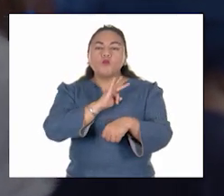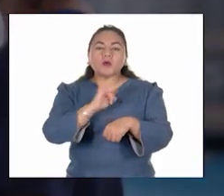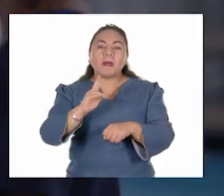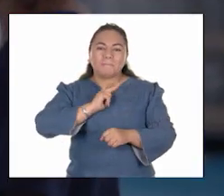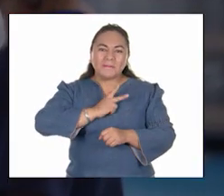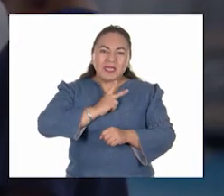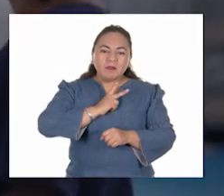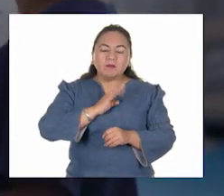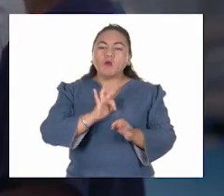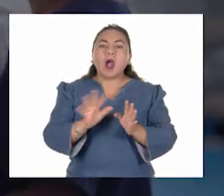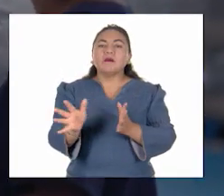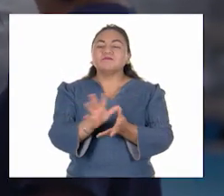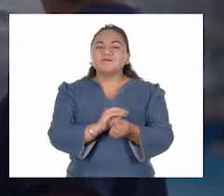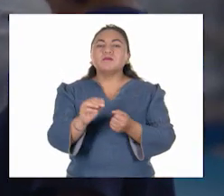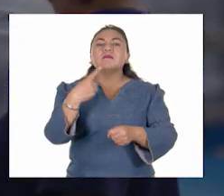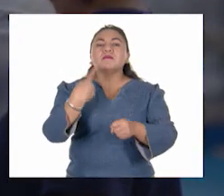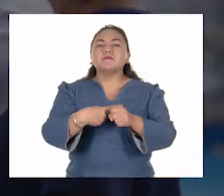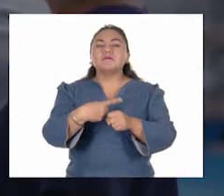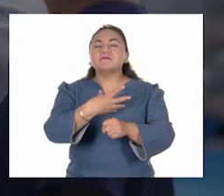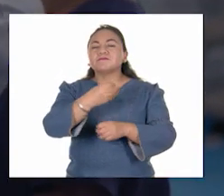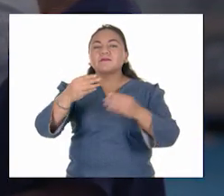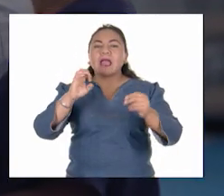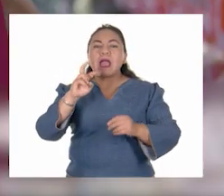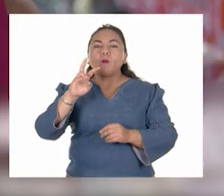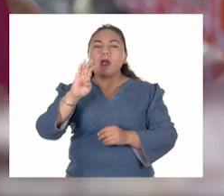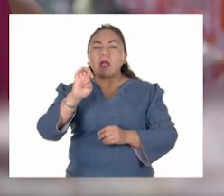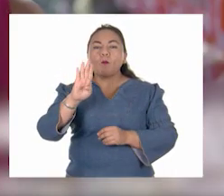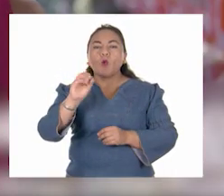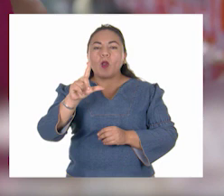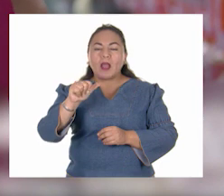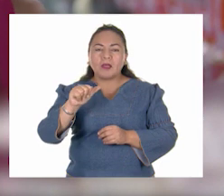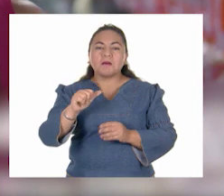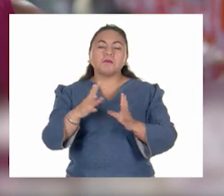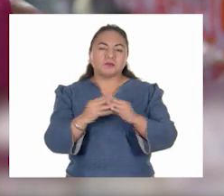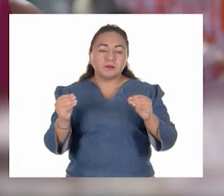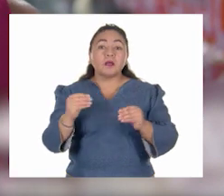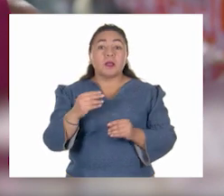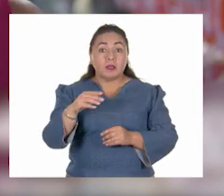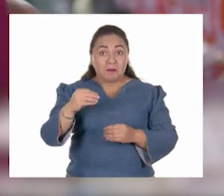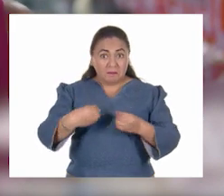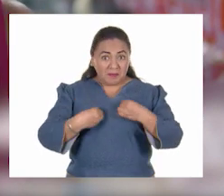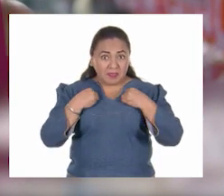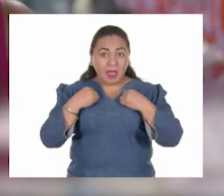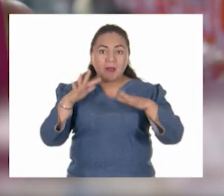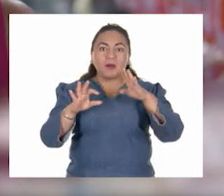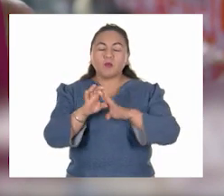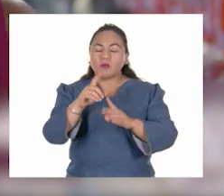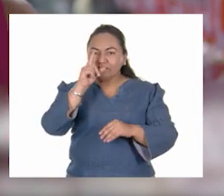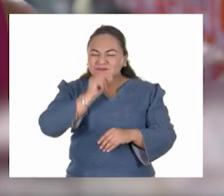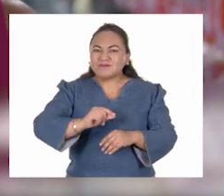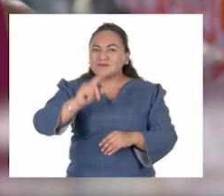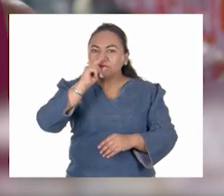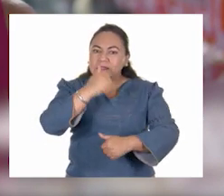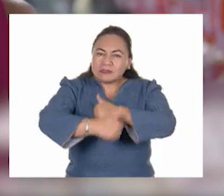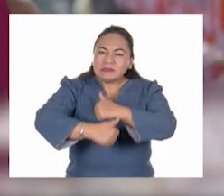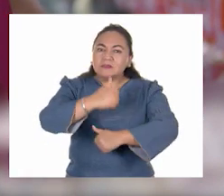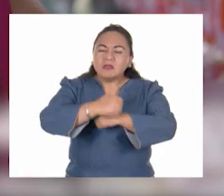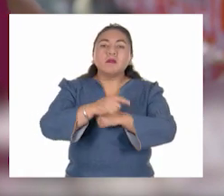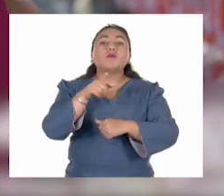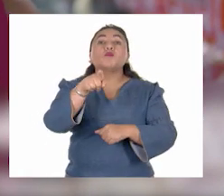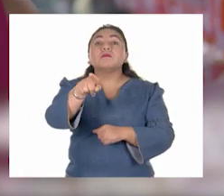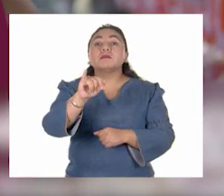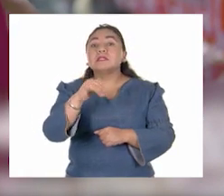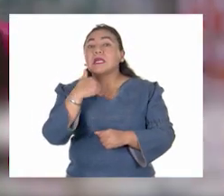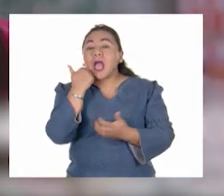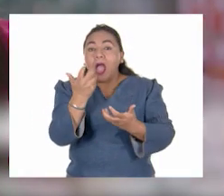virus, ayudando a acabar con una crisis de ébola. La vida te va a poner miles de retos. Está en ti seguir